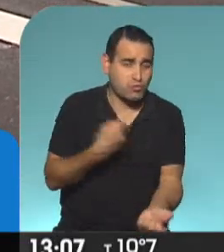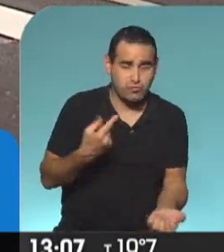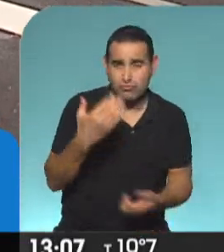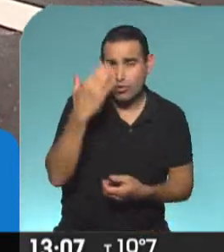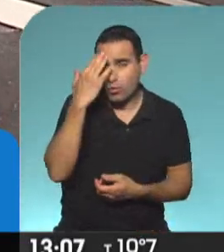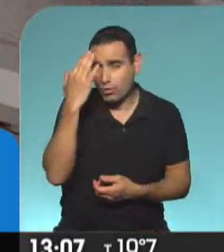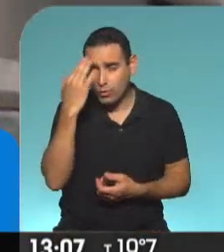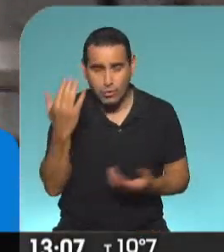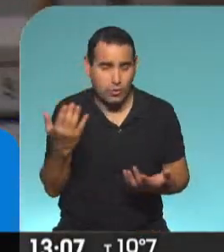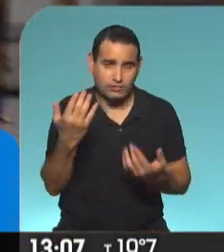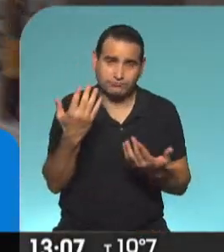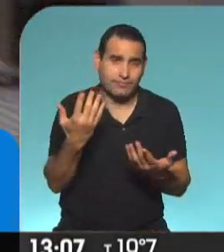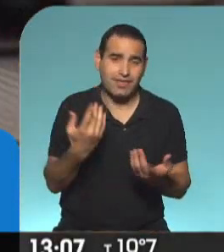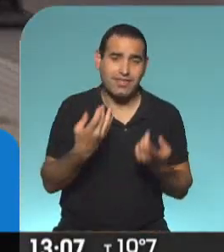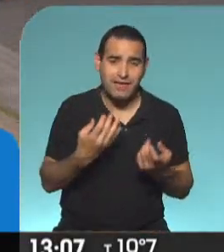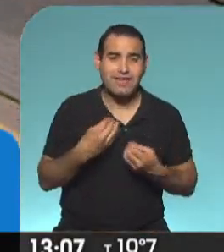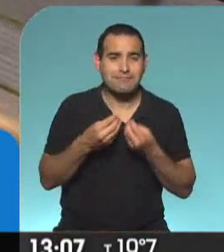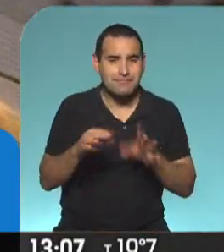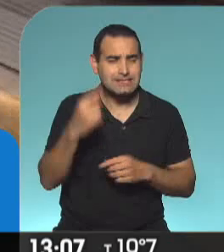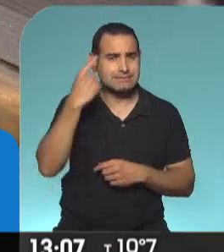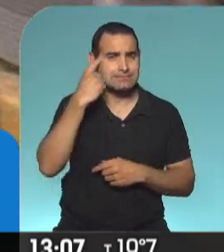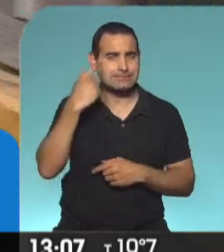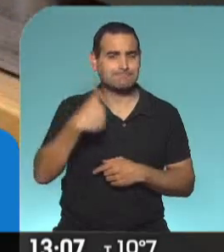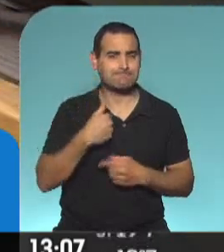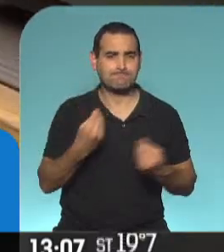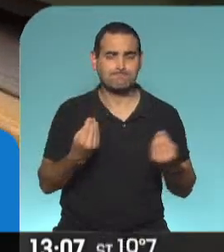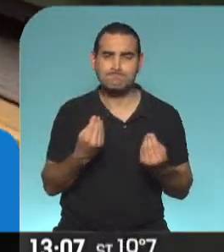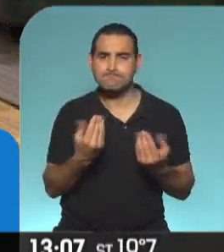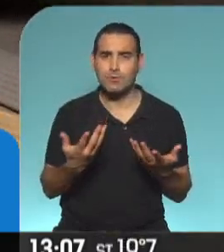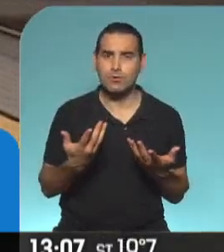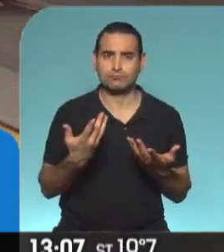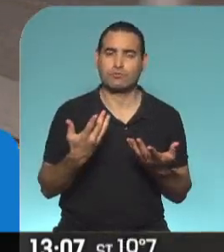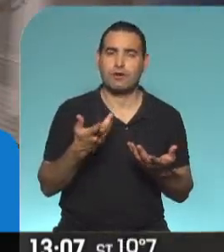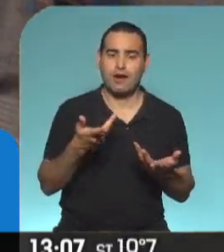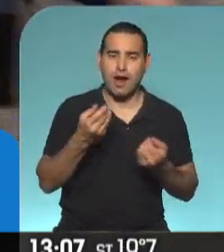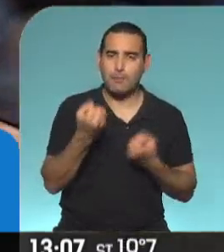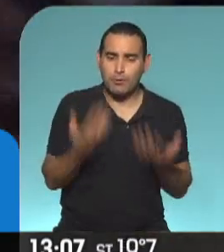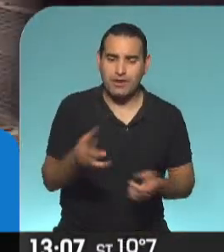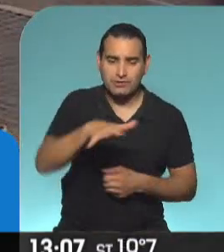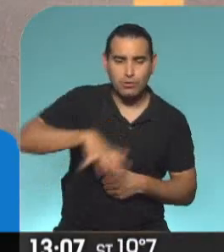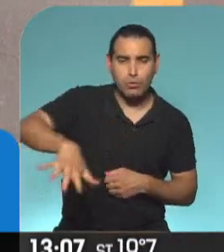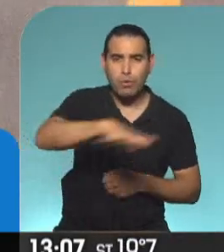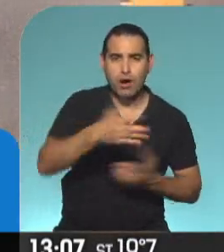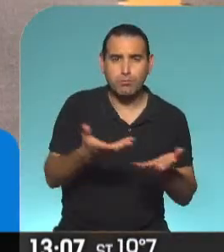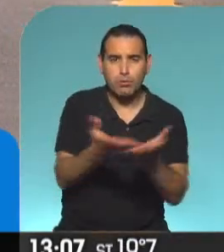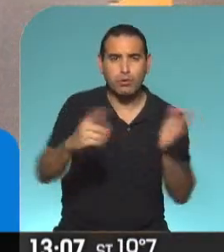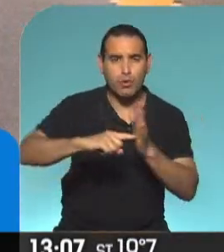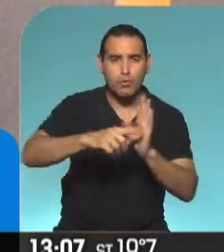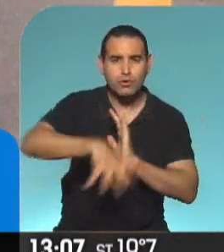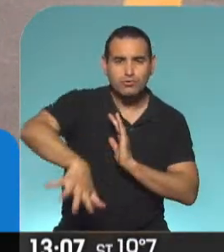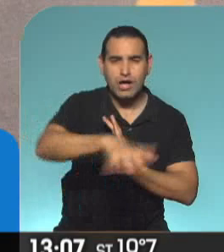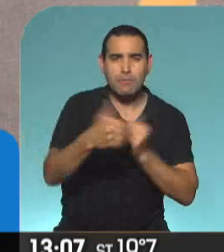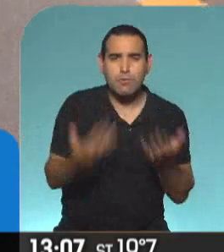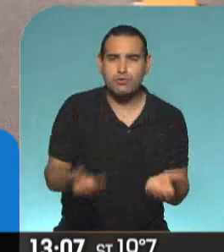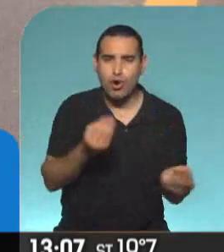culturales, cambios de estilo de vida. Tenemos que empezar a repensar cómo nos vinculamos, cómo aprovechamos el espacio público de la ciudad. Y lo que